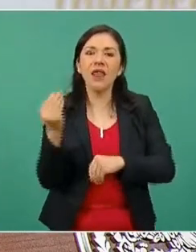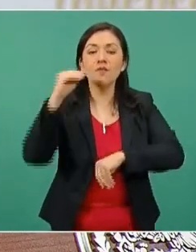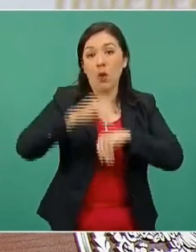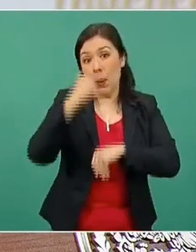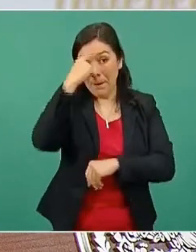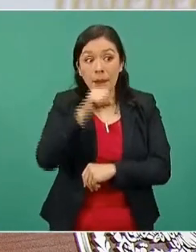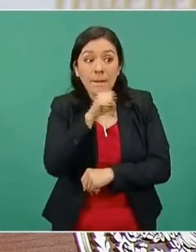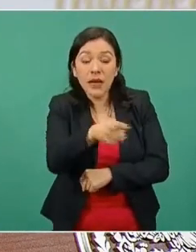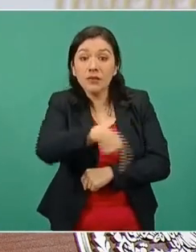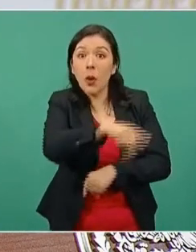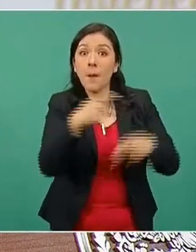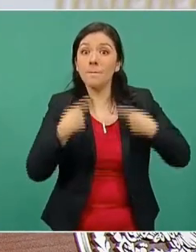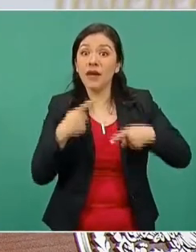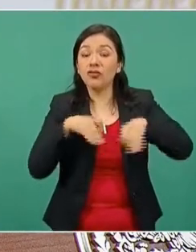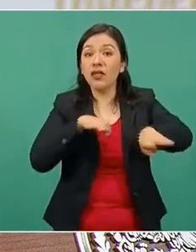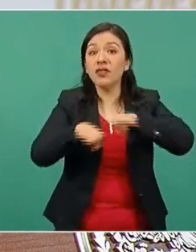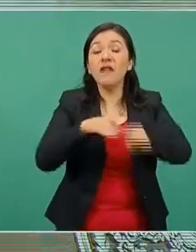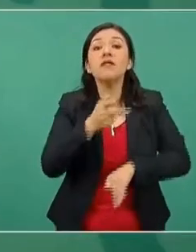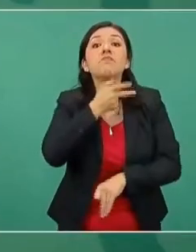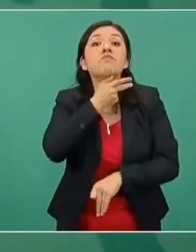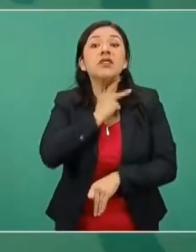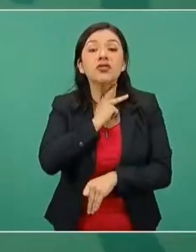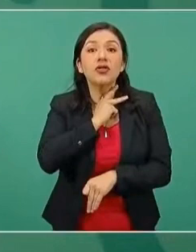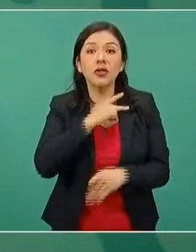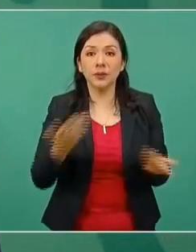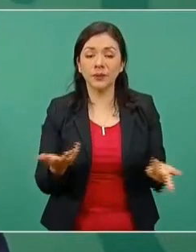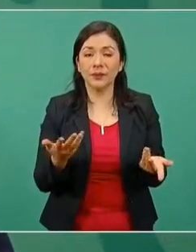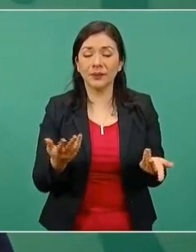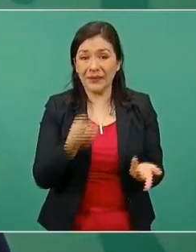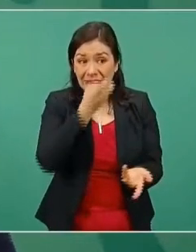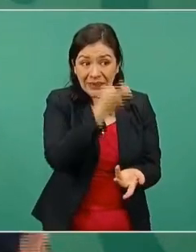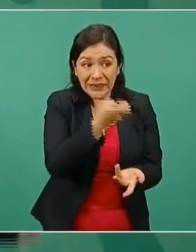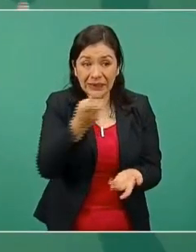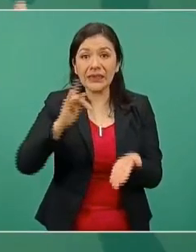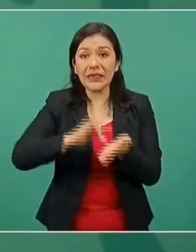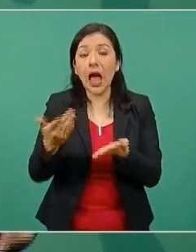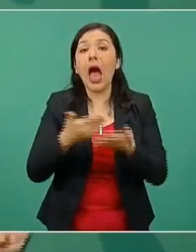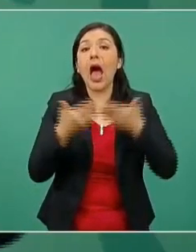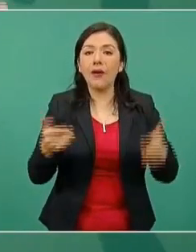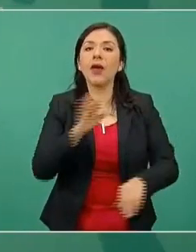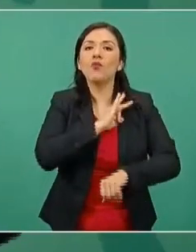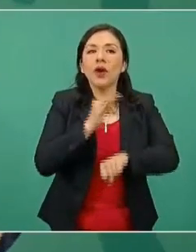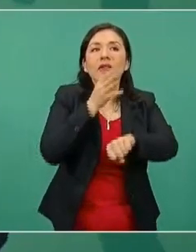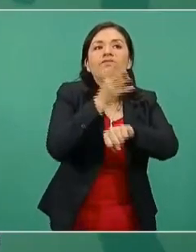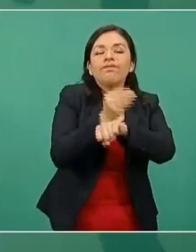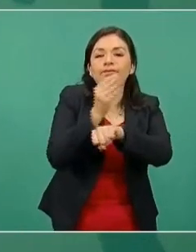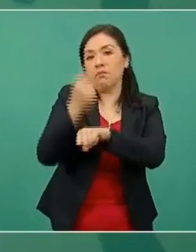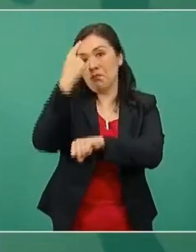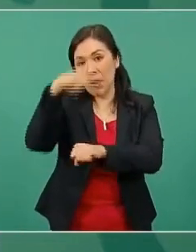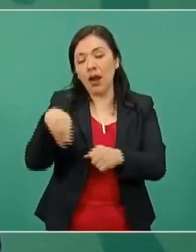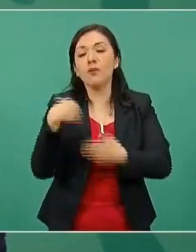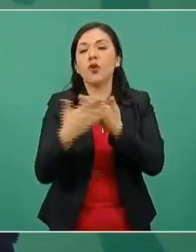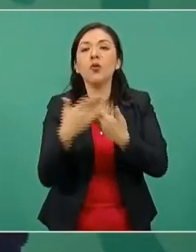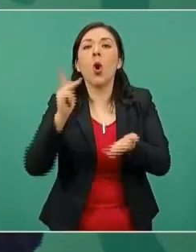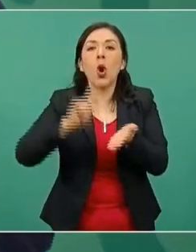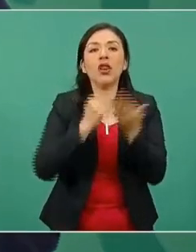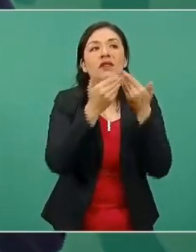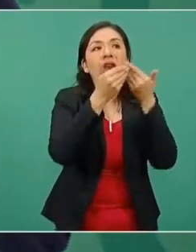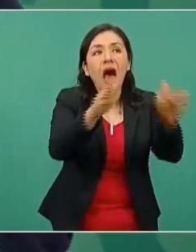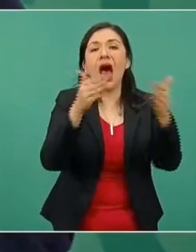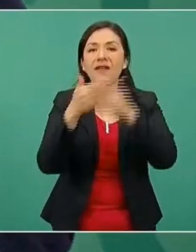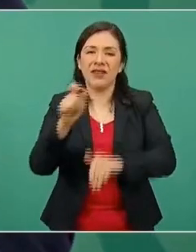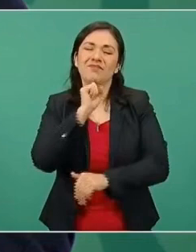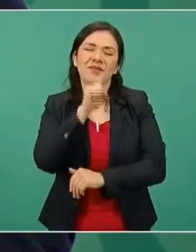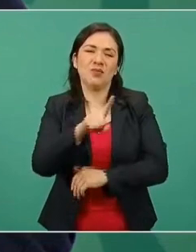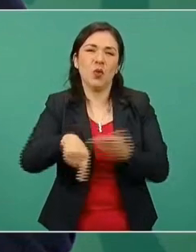los obreros petroleros estamos reparando, rehabilitando todas las